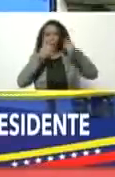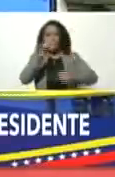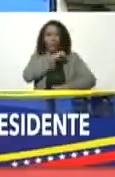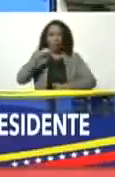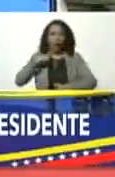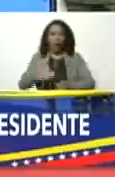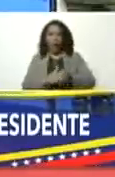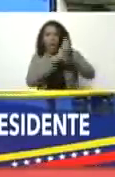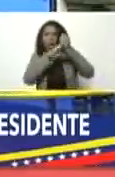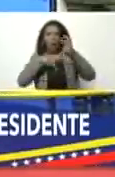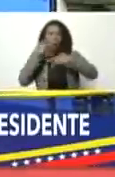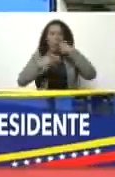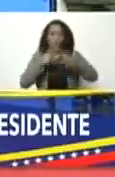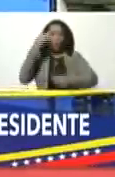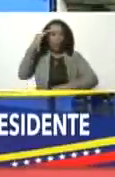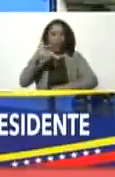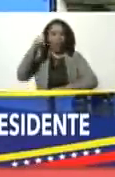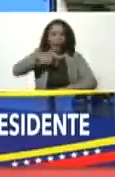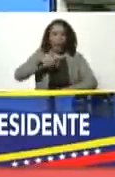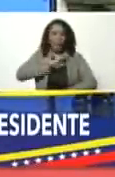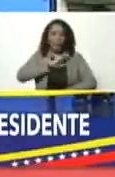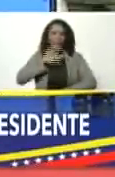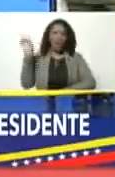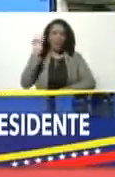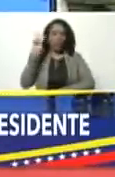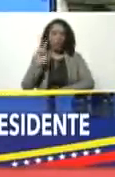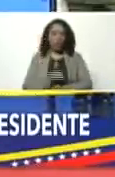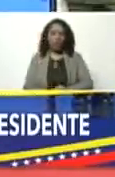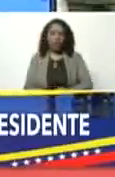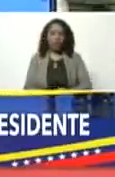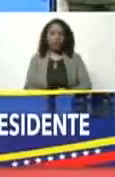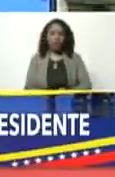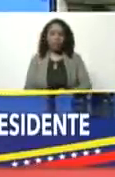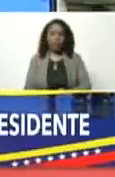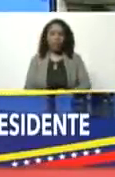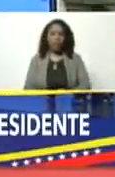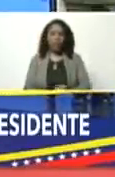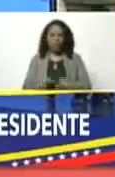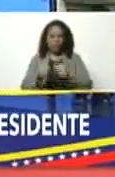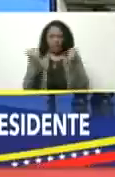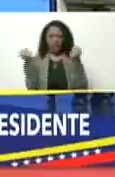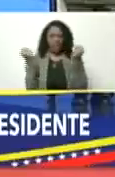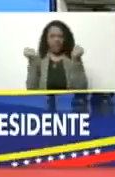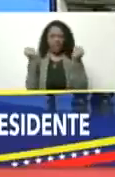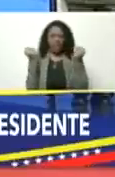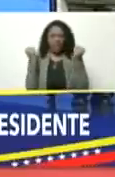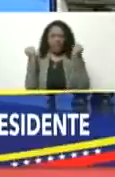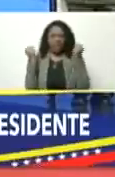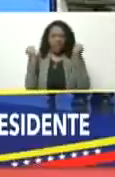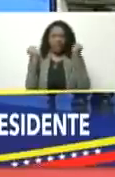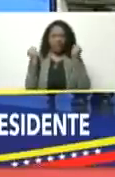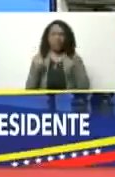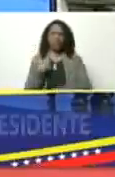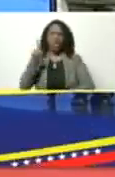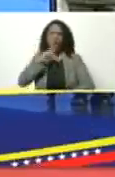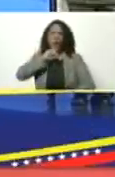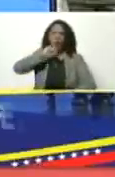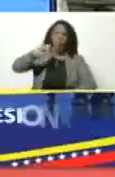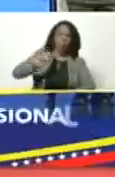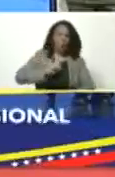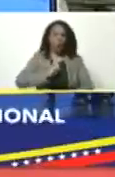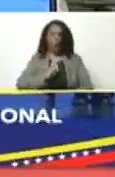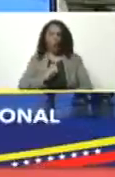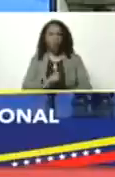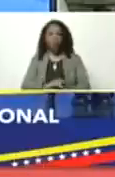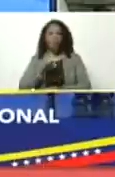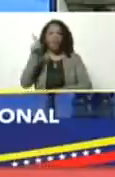líderes políticos y militares de Venezuela. En su impotencia, en su odio y